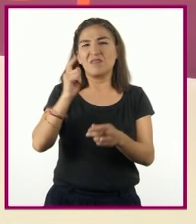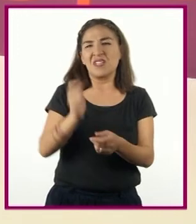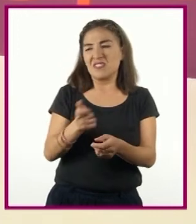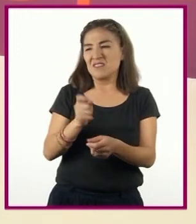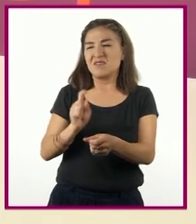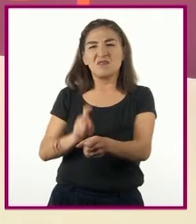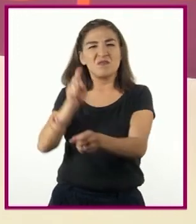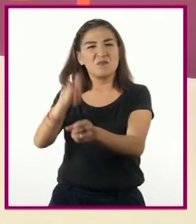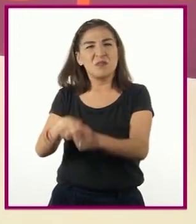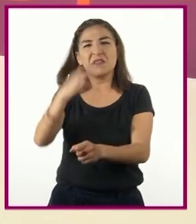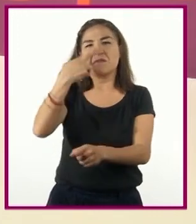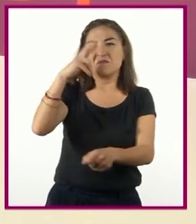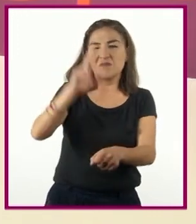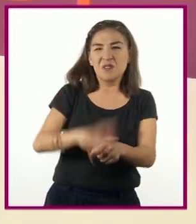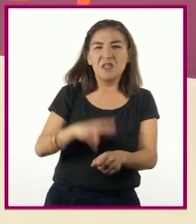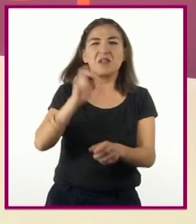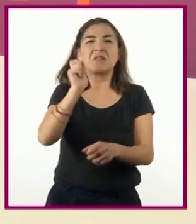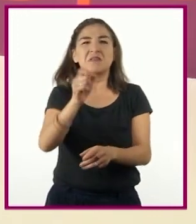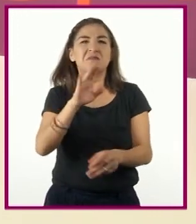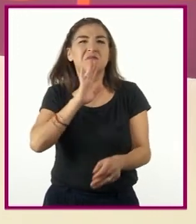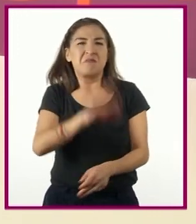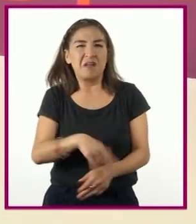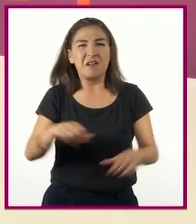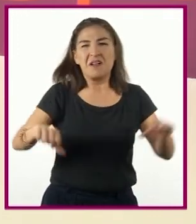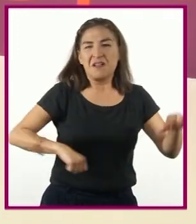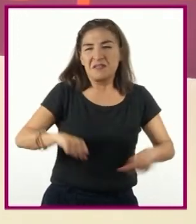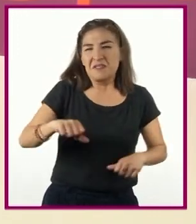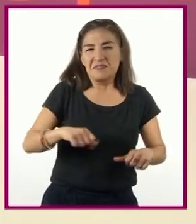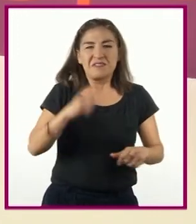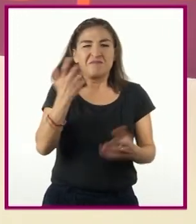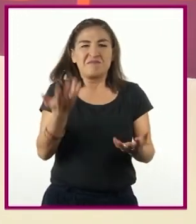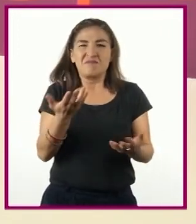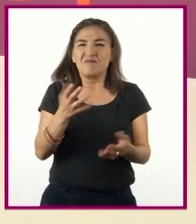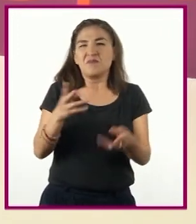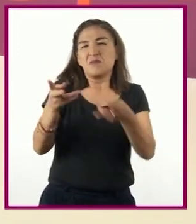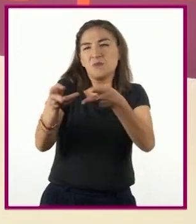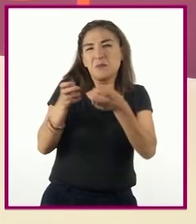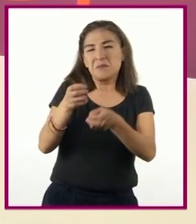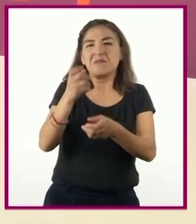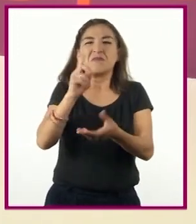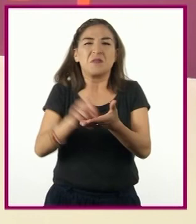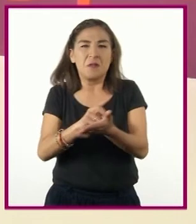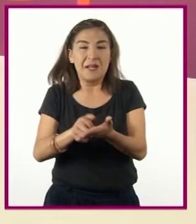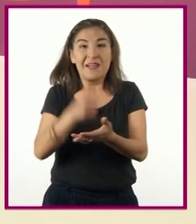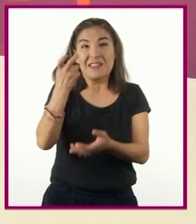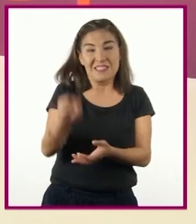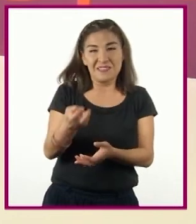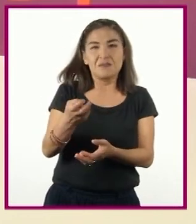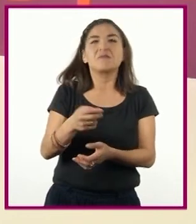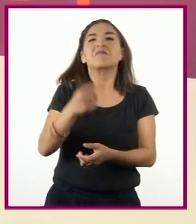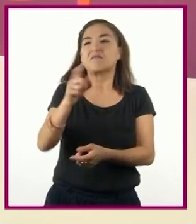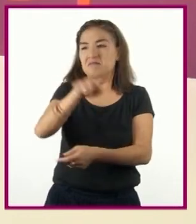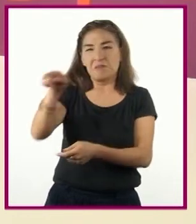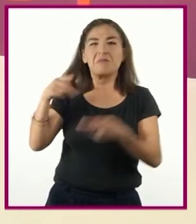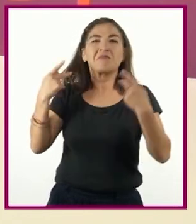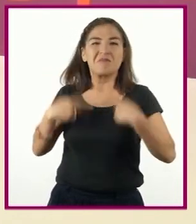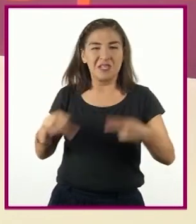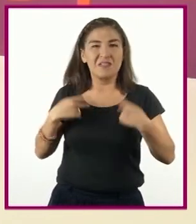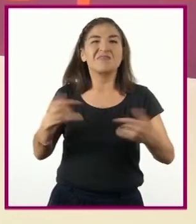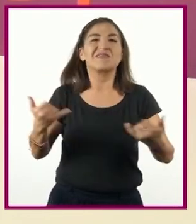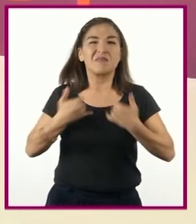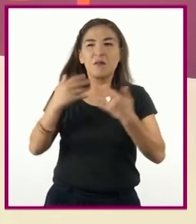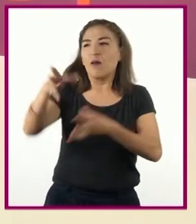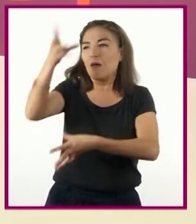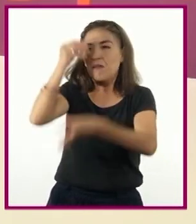o que se dedican a actividades ilícitas, desafortunadamente se han convertido en un referente para muchas y muchos